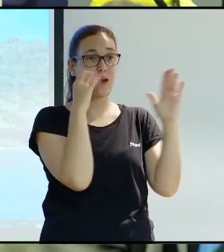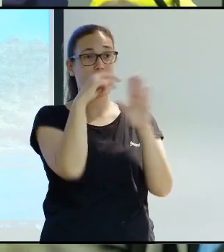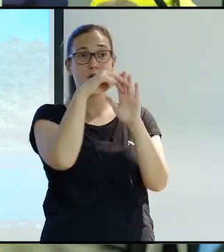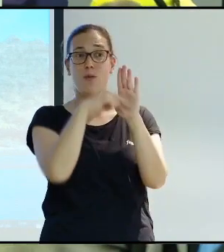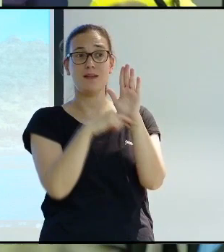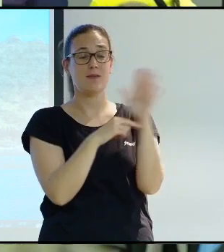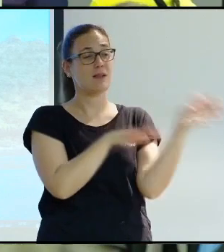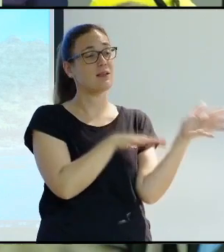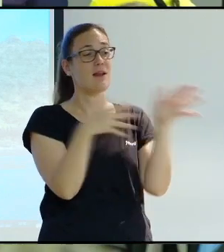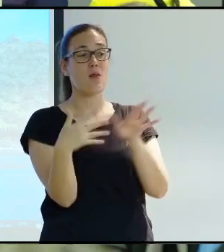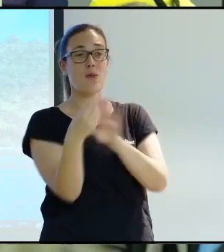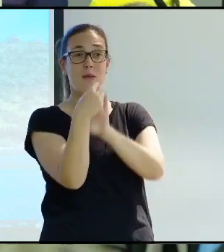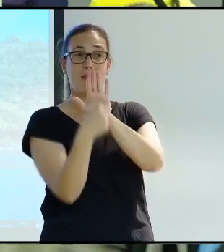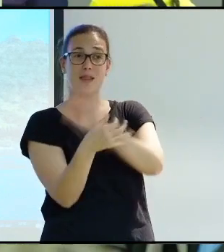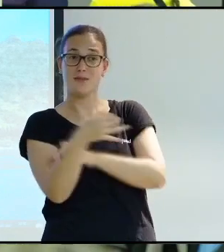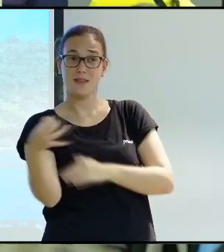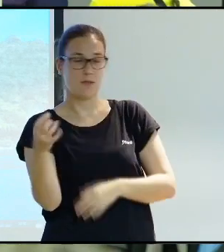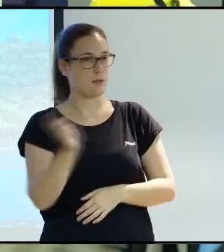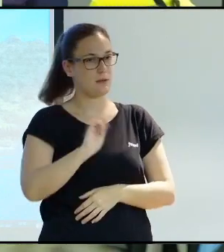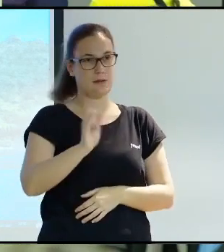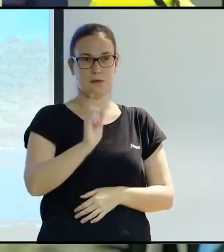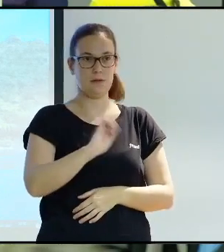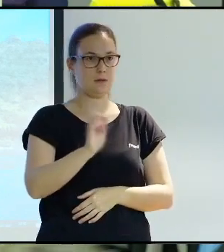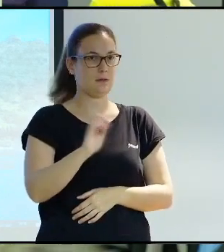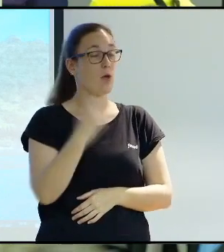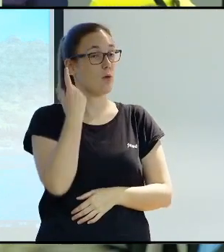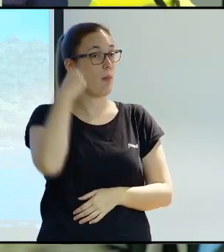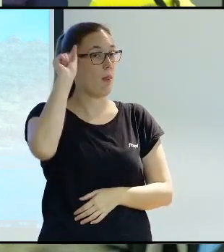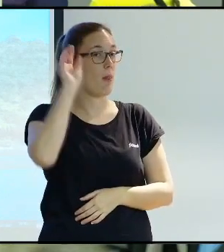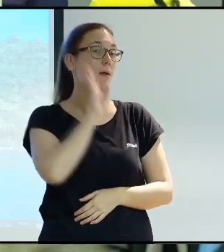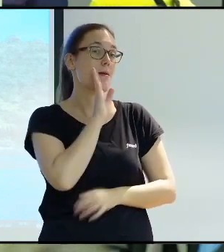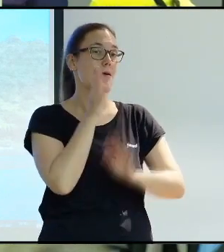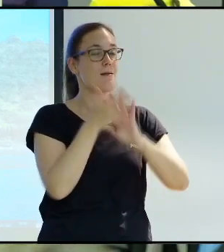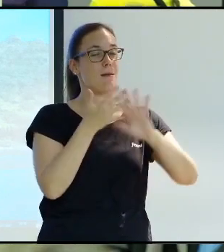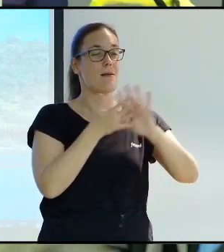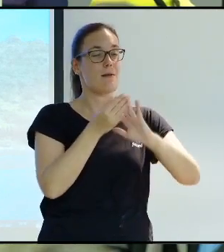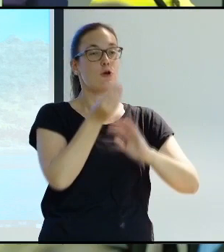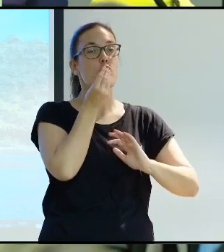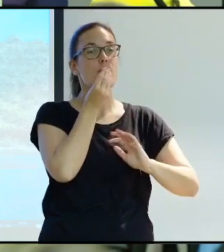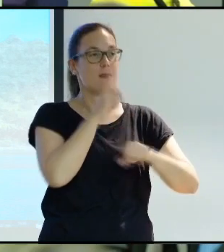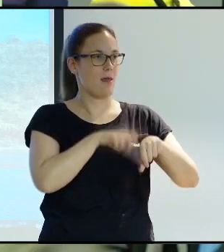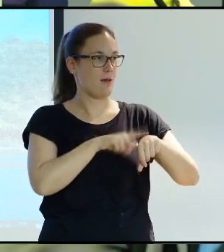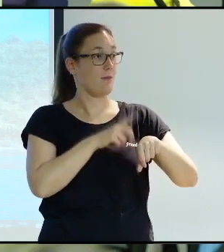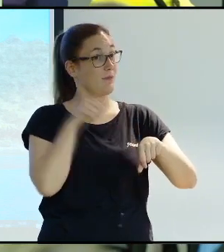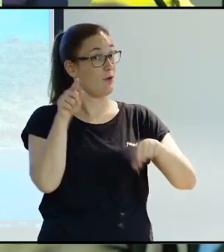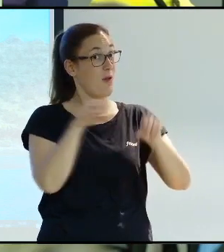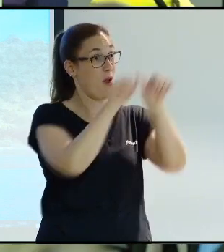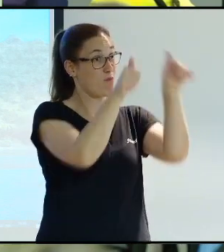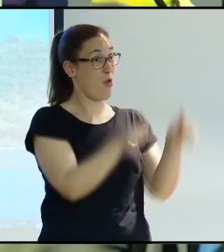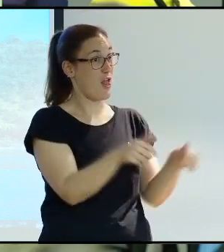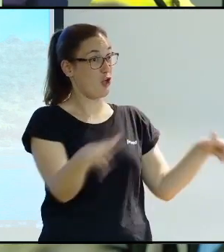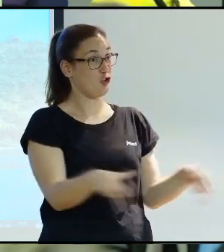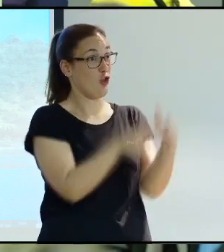se traduce en medidas efectivas. Y era una cosa que comentábamos en la comida. Todo esto, como viene del modelo social,